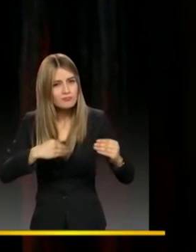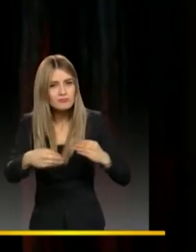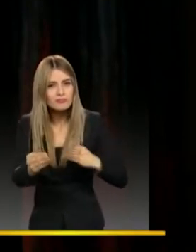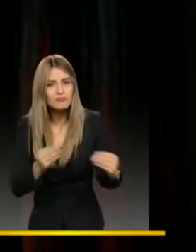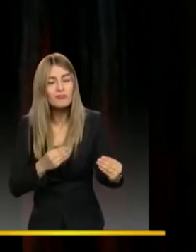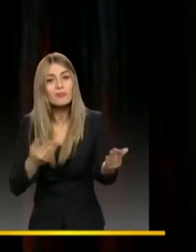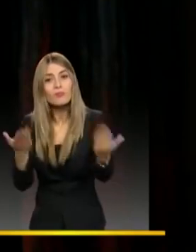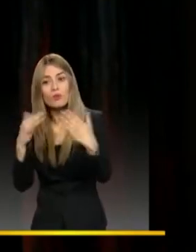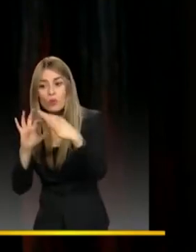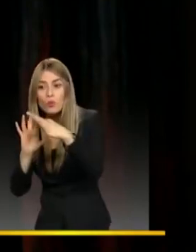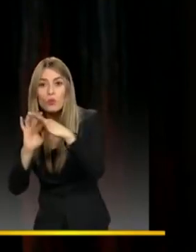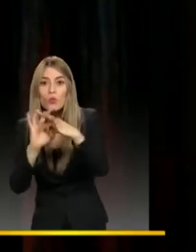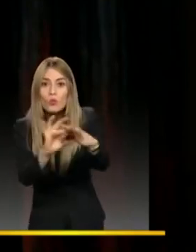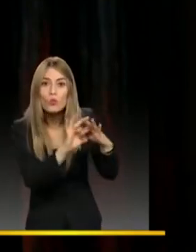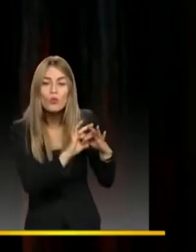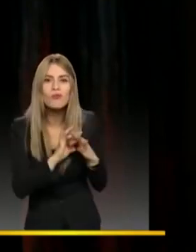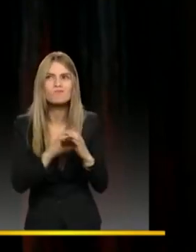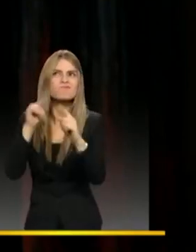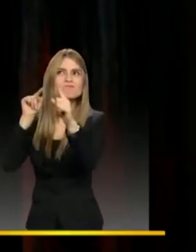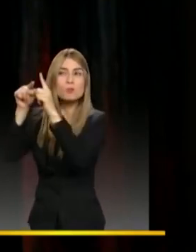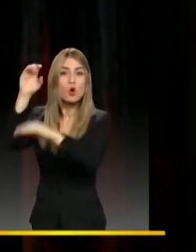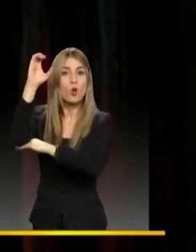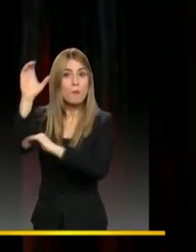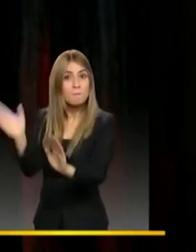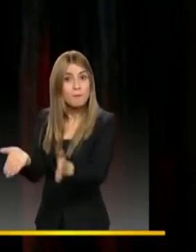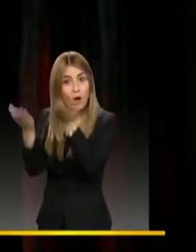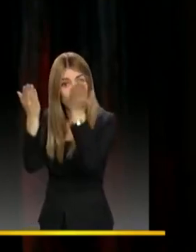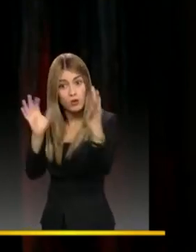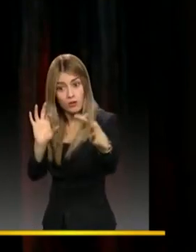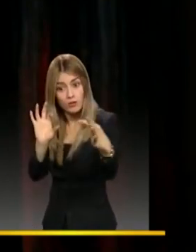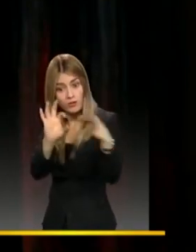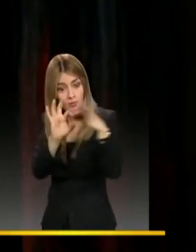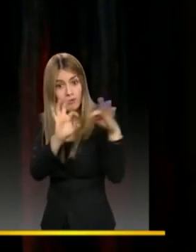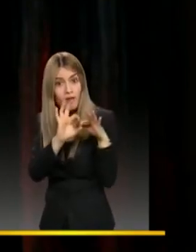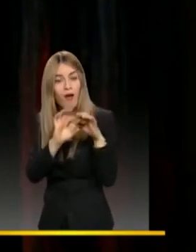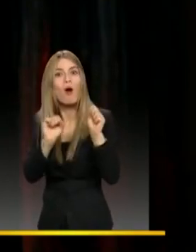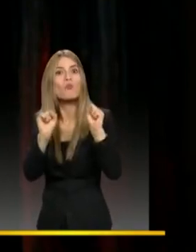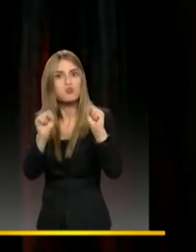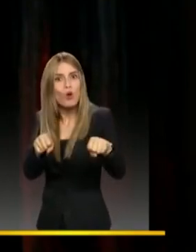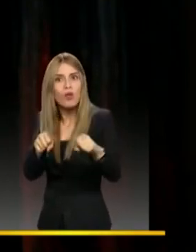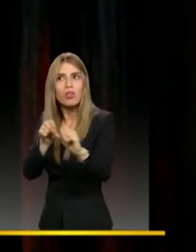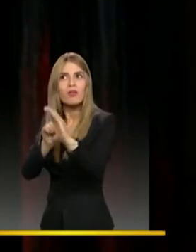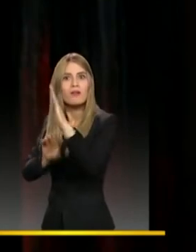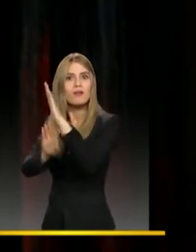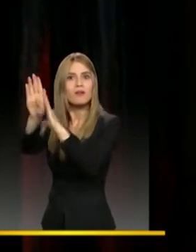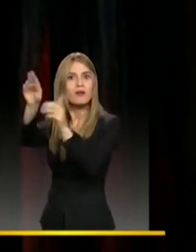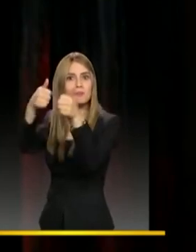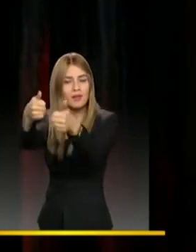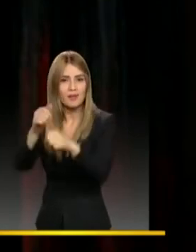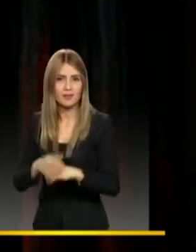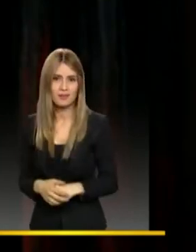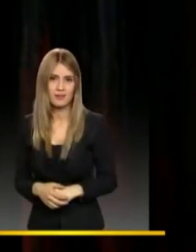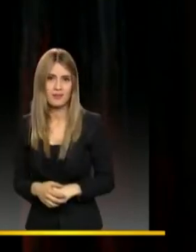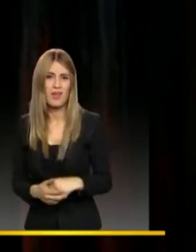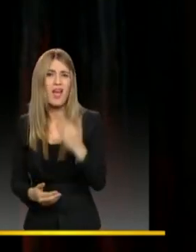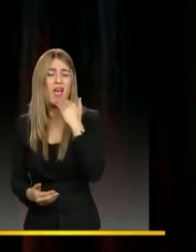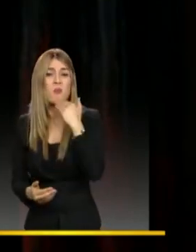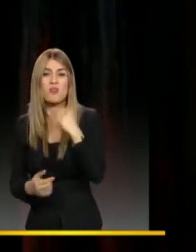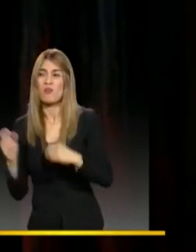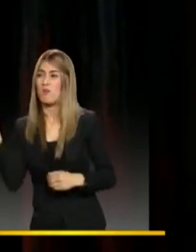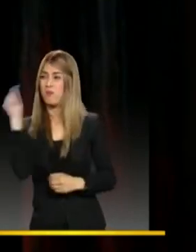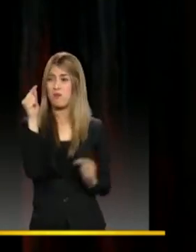lograr mucho más todavía. Si nos dedicamos a construir en lugar de destruir,